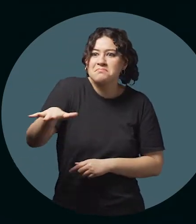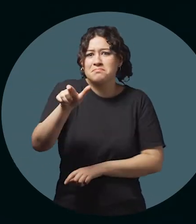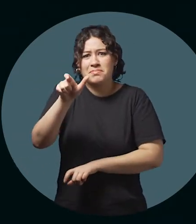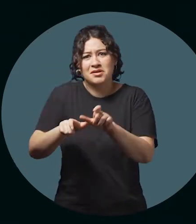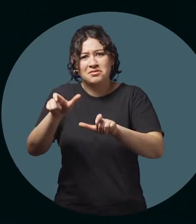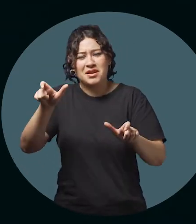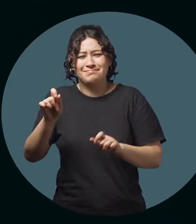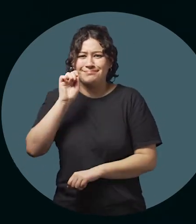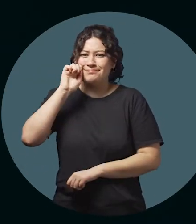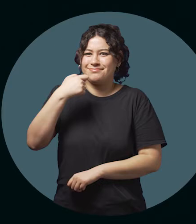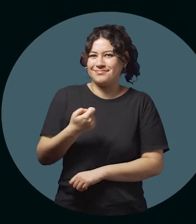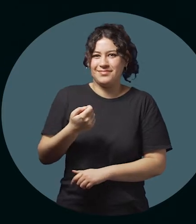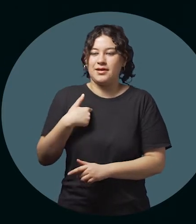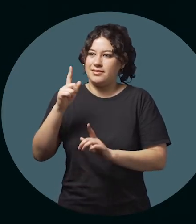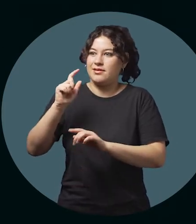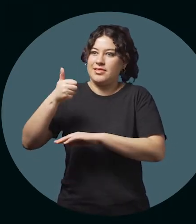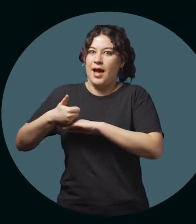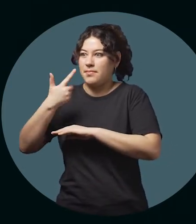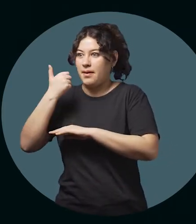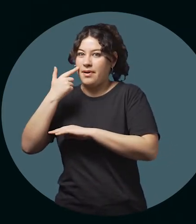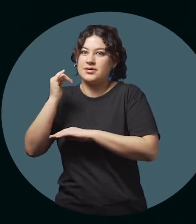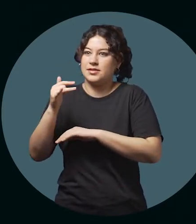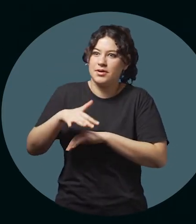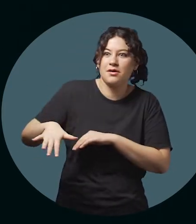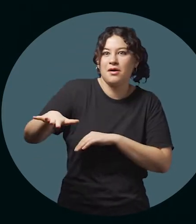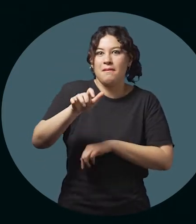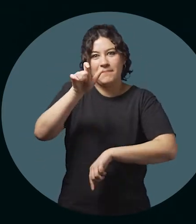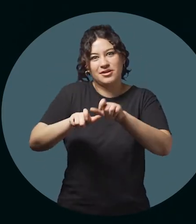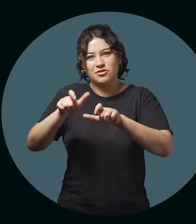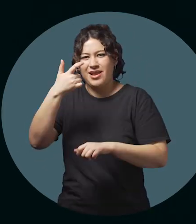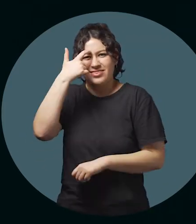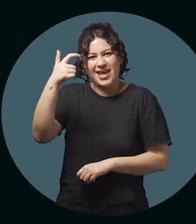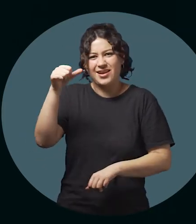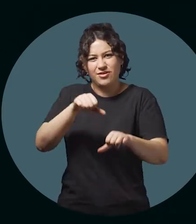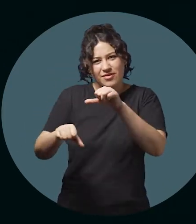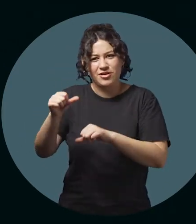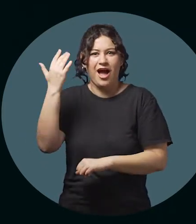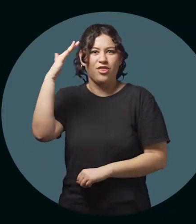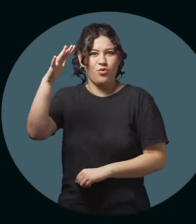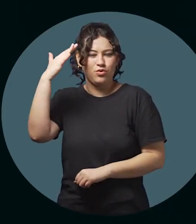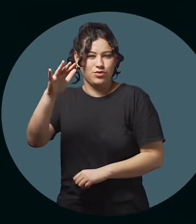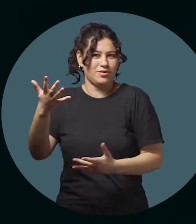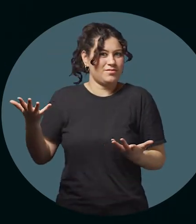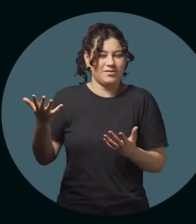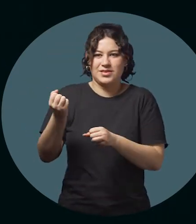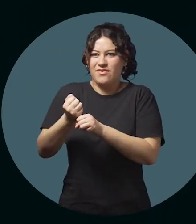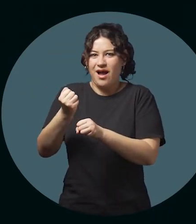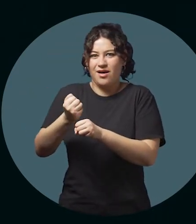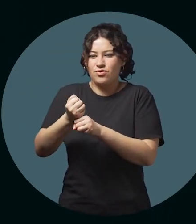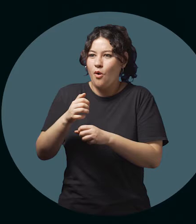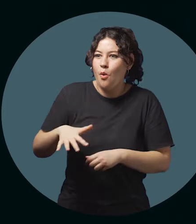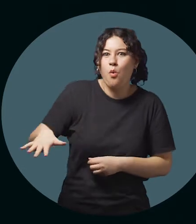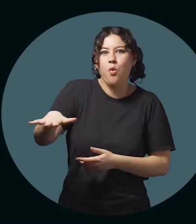encantadora que eran... estaba mi padre, pero esencialmente había otras personas, técnicos de laboratorio, adultos, a trabajar